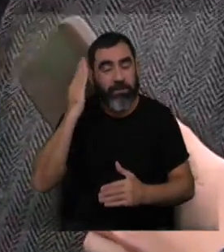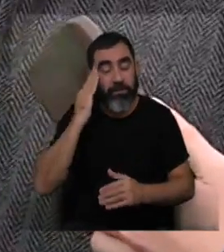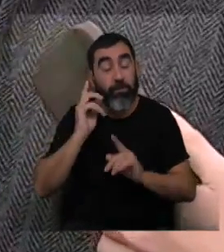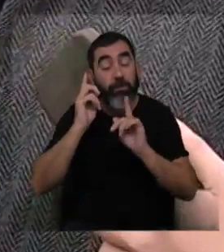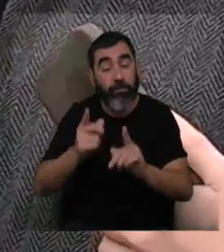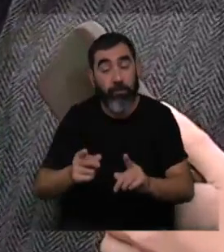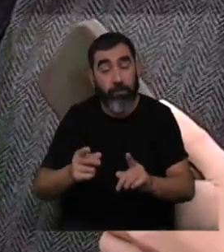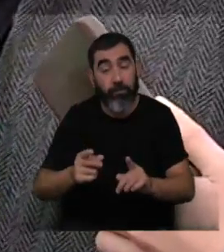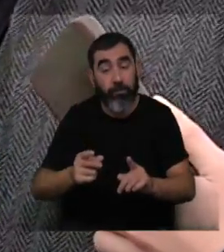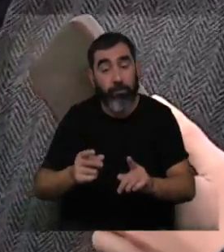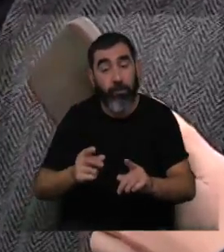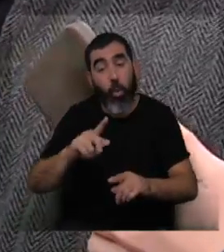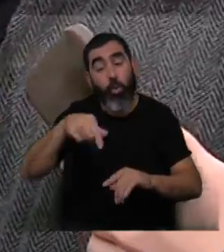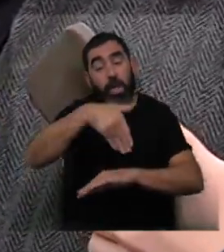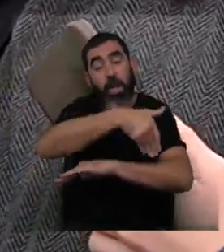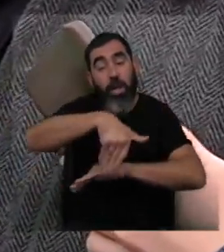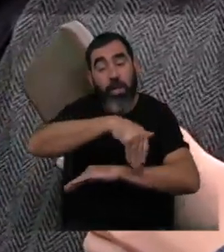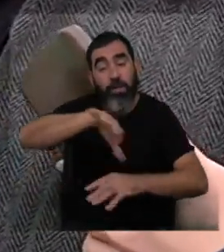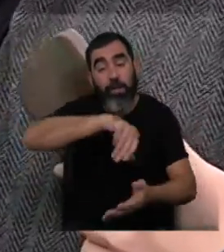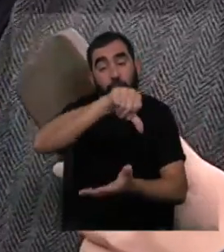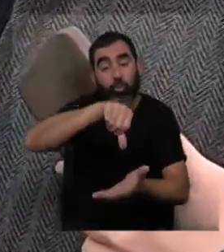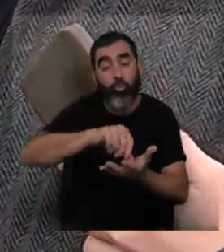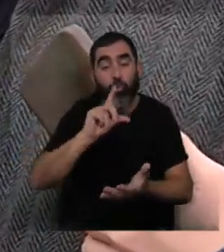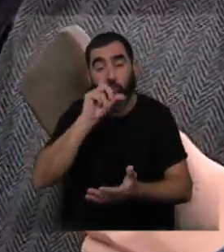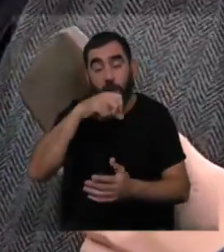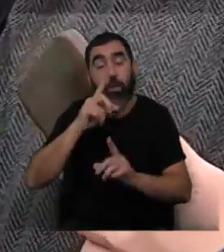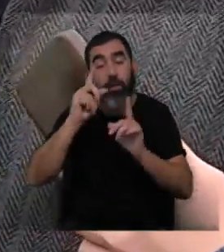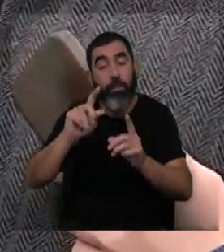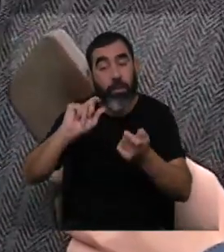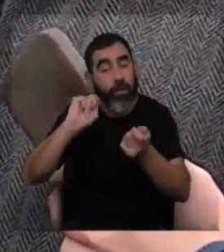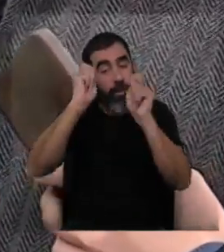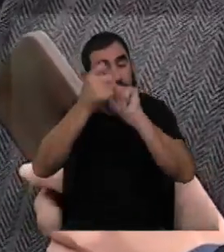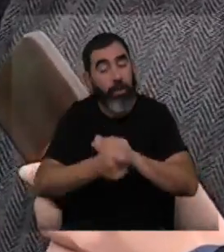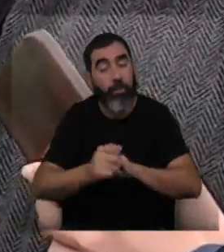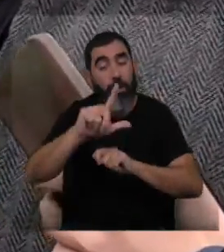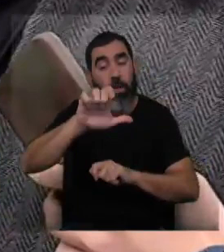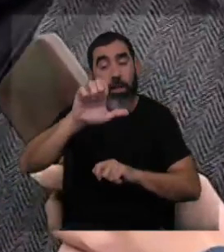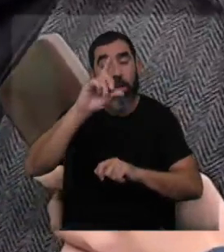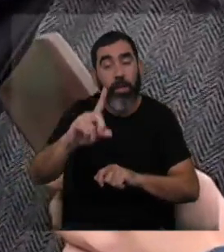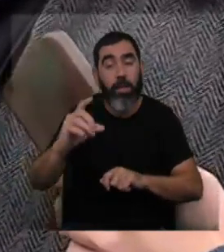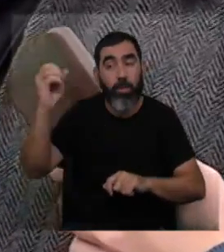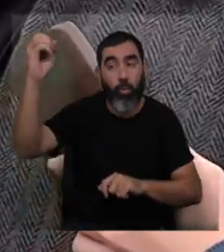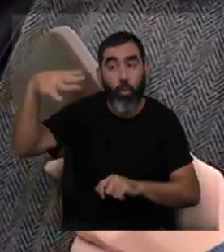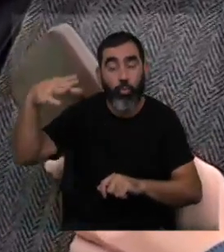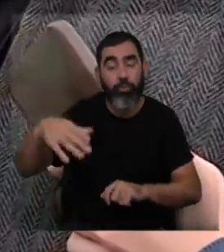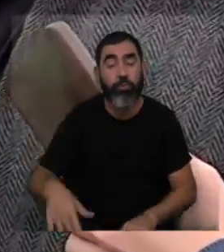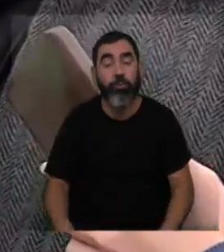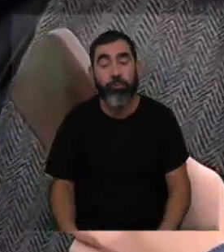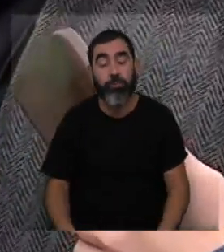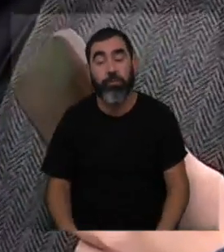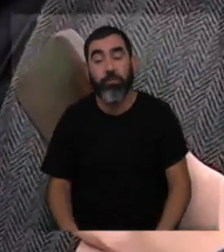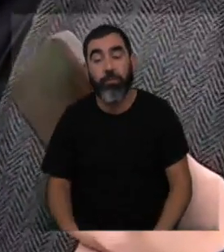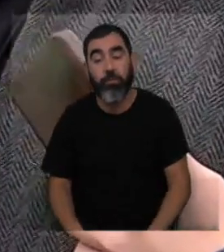también en las demás avenidas de la ciudad de Montevideo, que también van a tener toda su iluminación cambiadas a